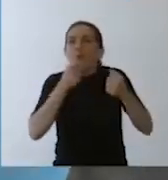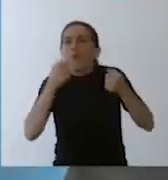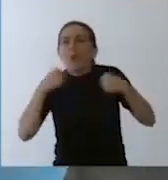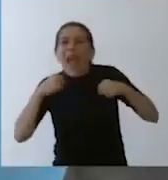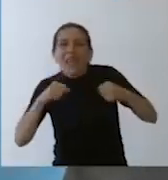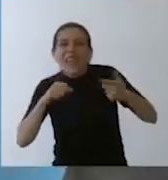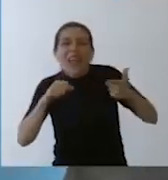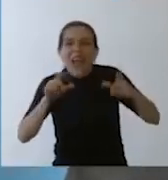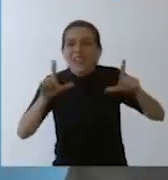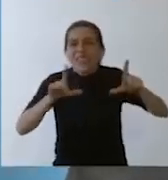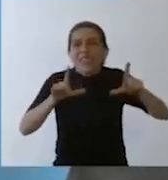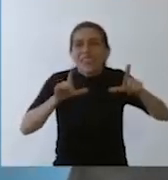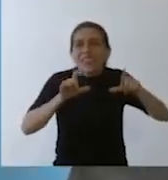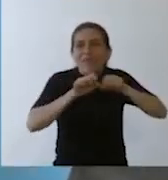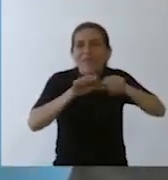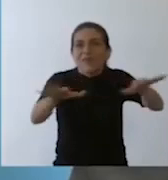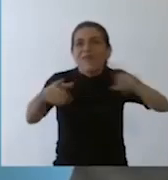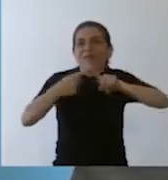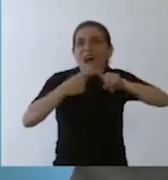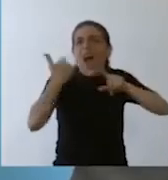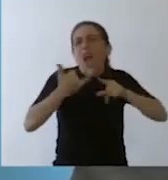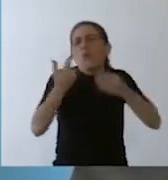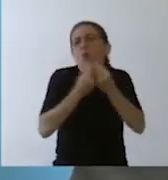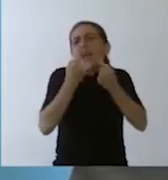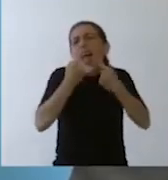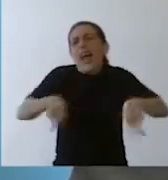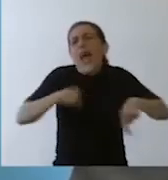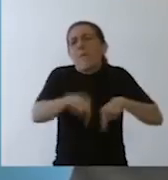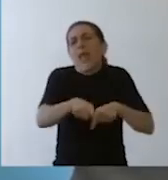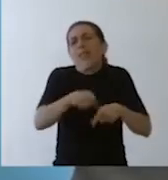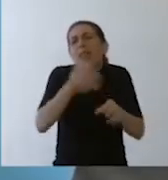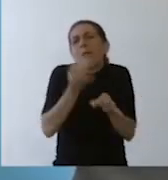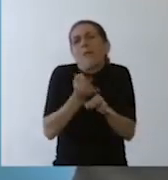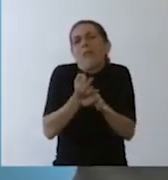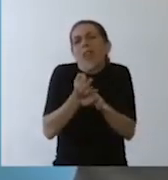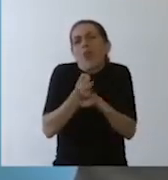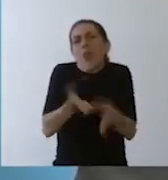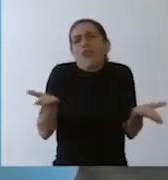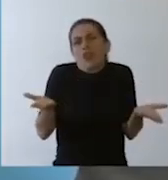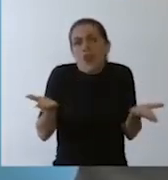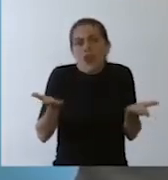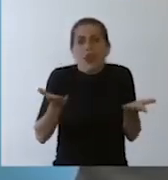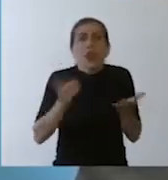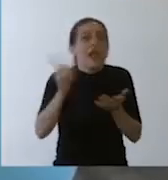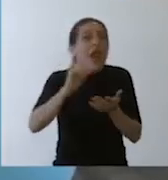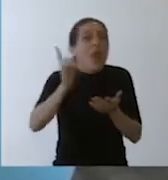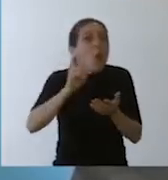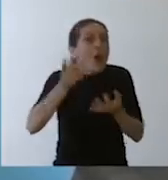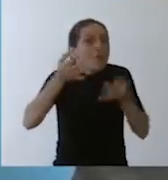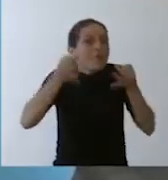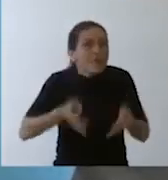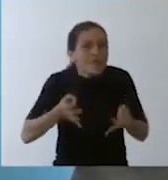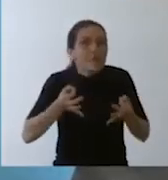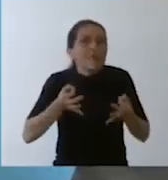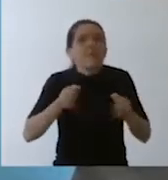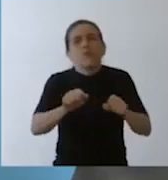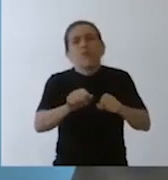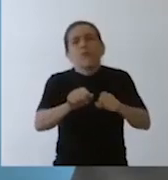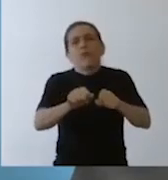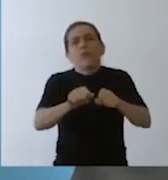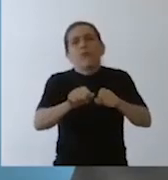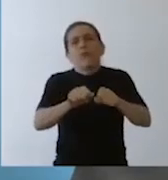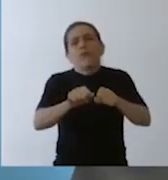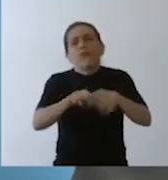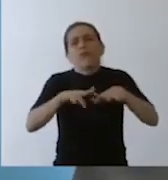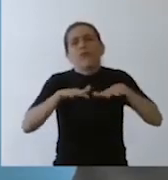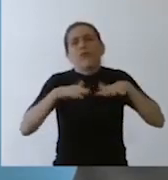hay un montón de herramientas pedagógicas que se pueden poner en marcha, que no tienen que ser exactamente los grandes